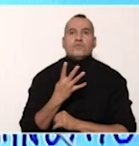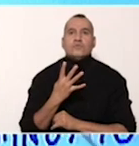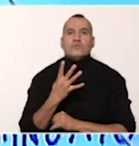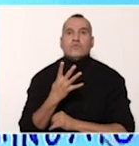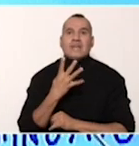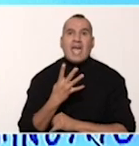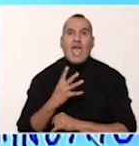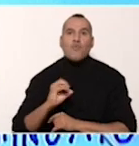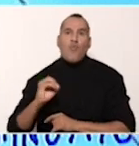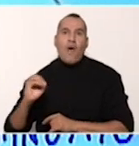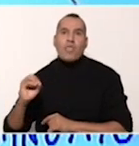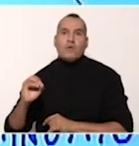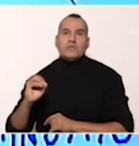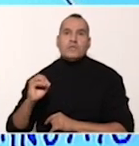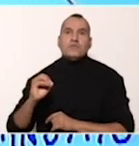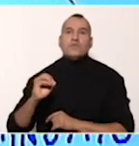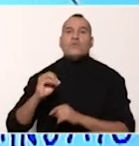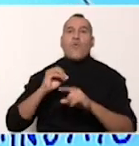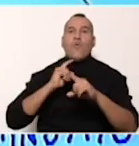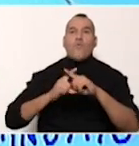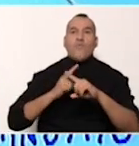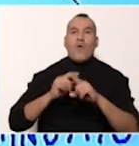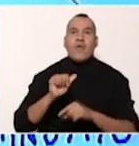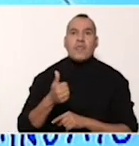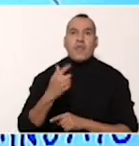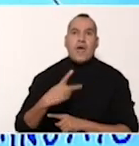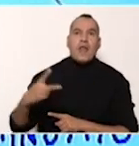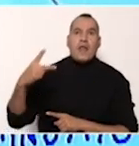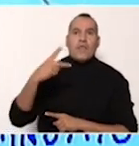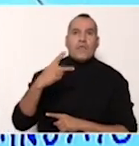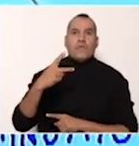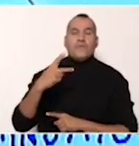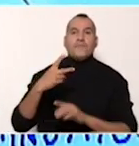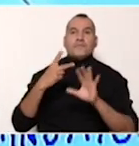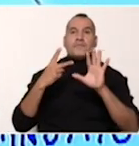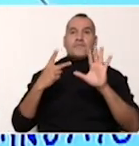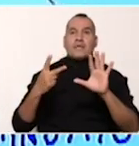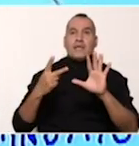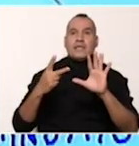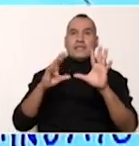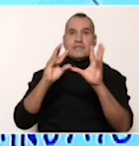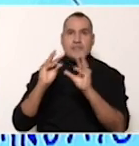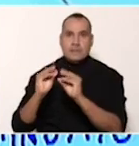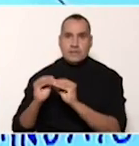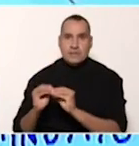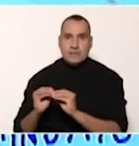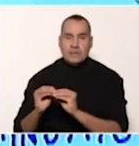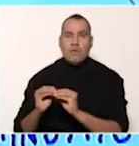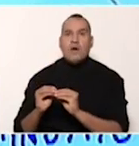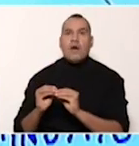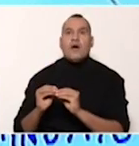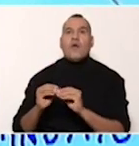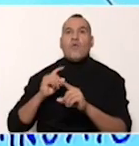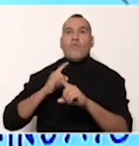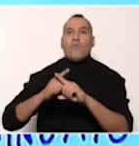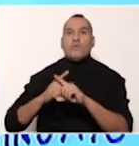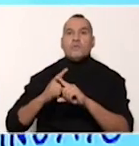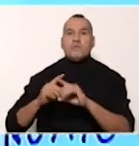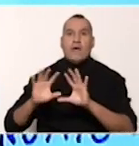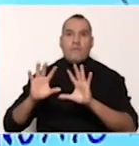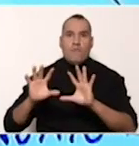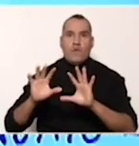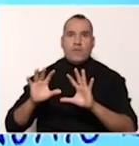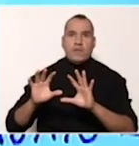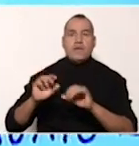a la 2, que vendría siendo 100. El 7 va a ocupar las decenas y lo voy a multiplicar por